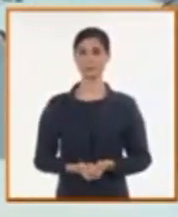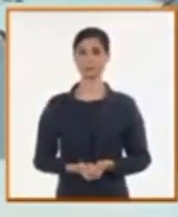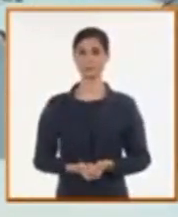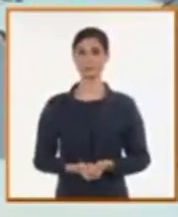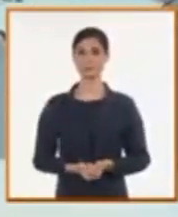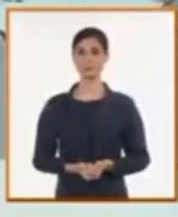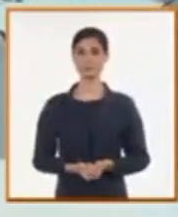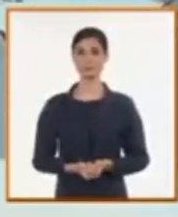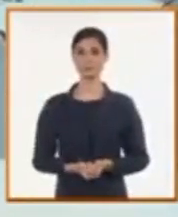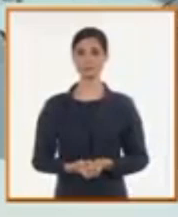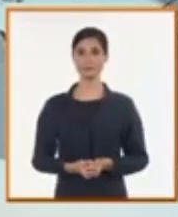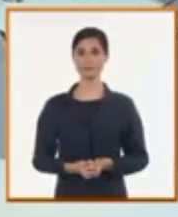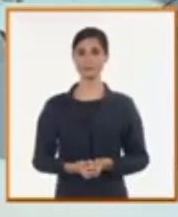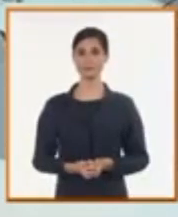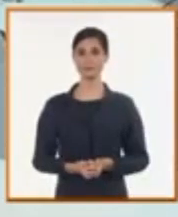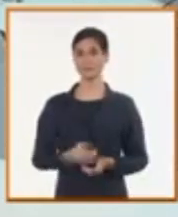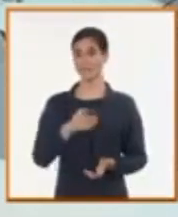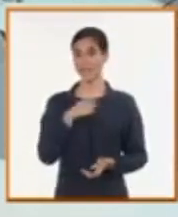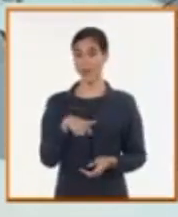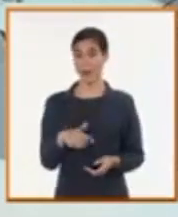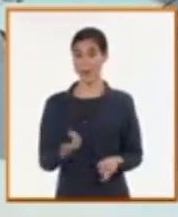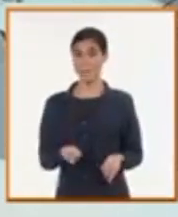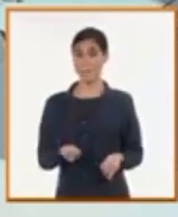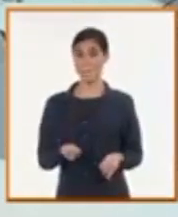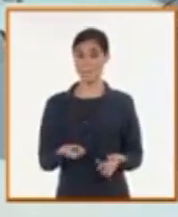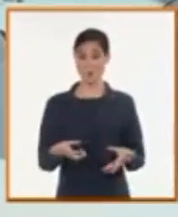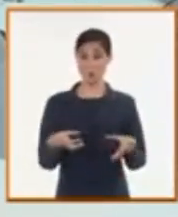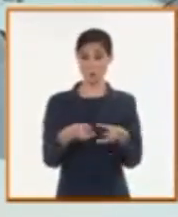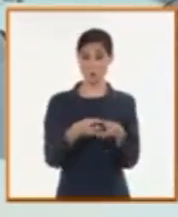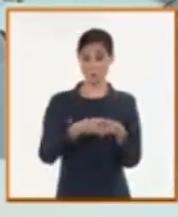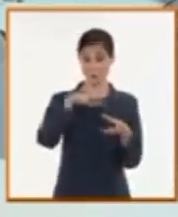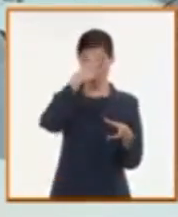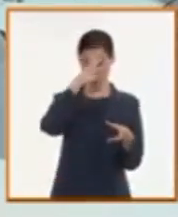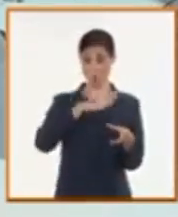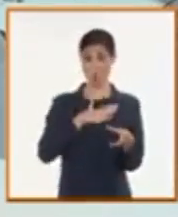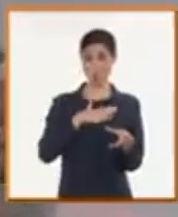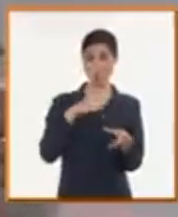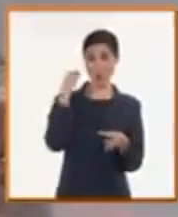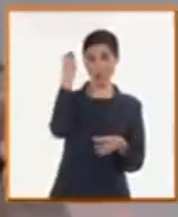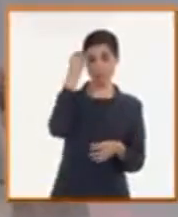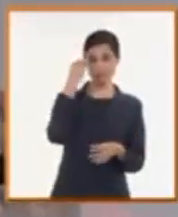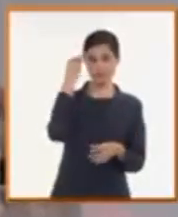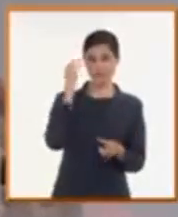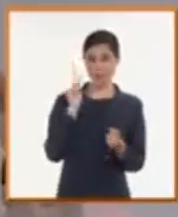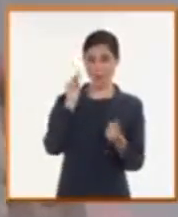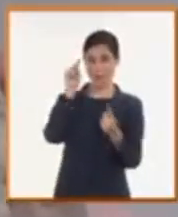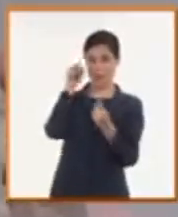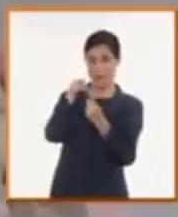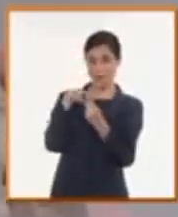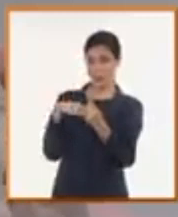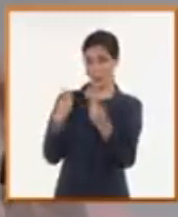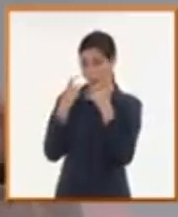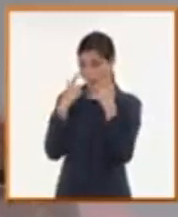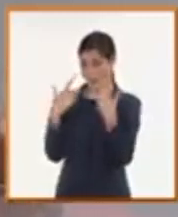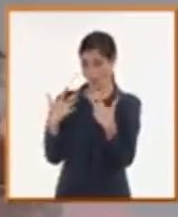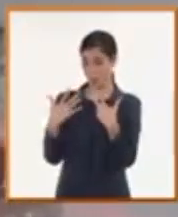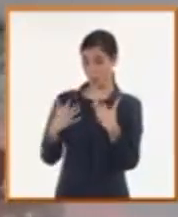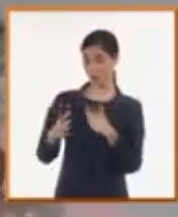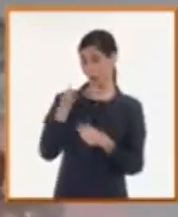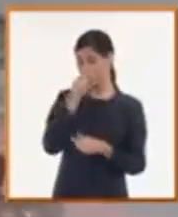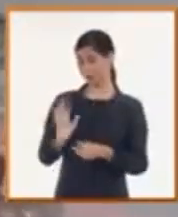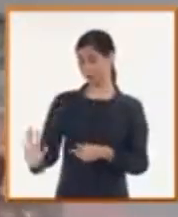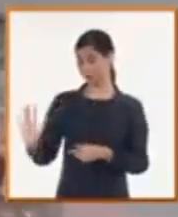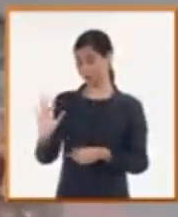al alcance de objetivos clave de Sudáfrica. Se construyó ese aeropuerto que tú hiciste referencia